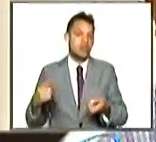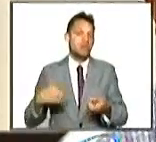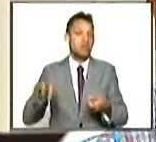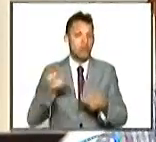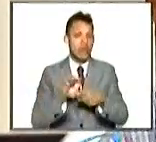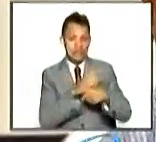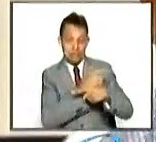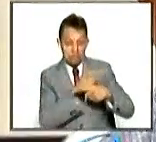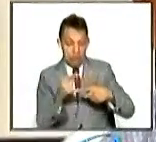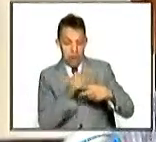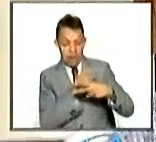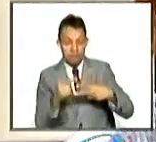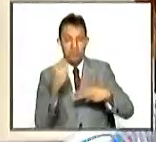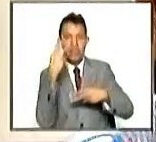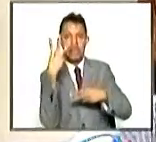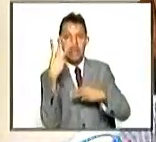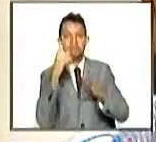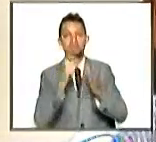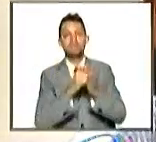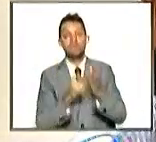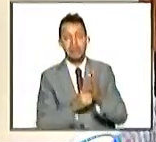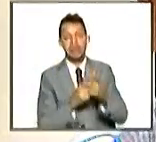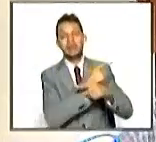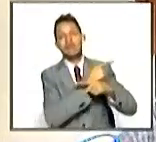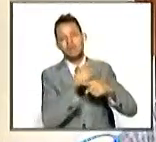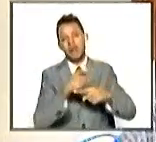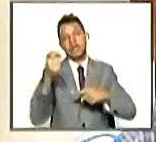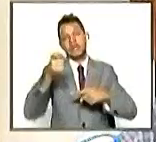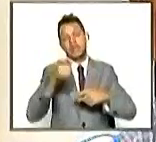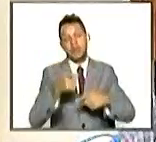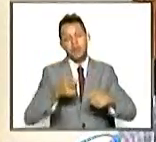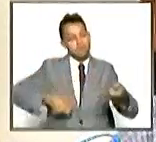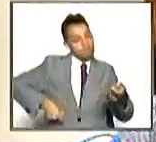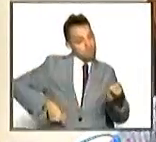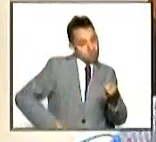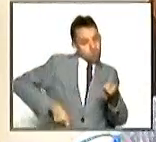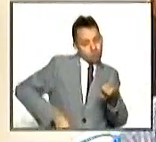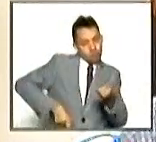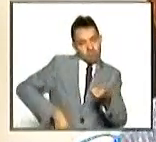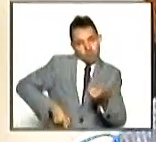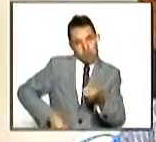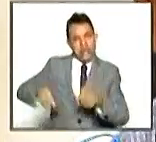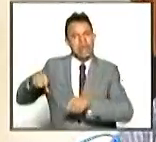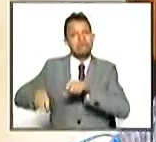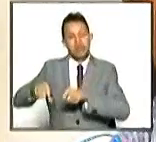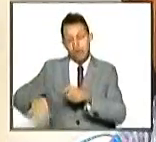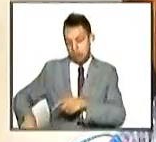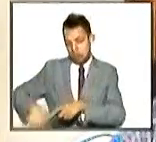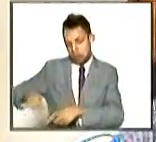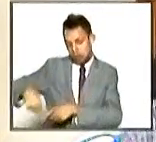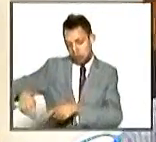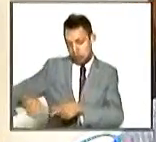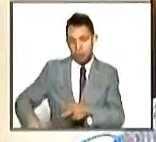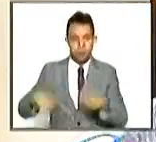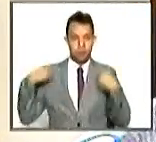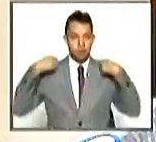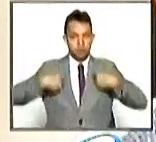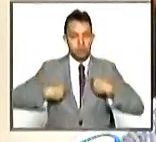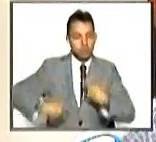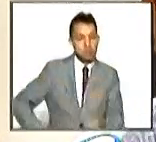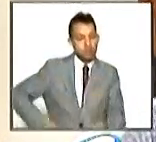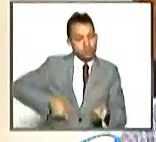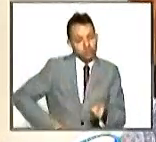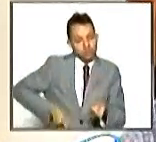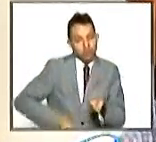has dicho, tres veces en la semana, cuando está en brotación, se fumiga con insecticidas. Y después de que comienza ya